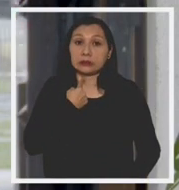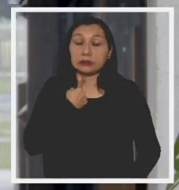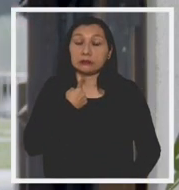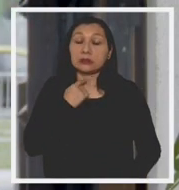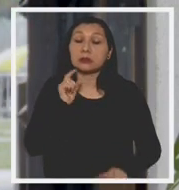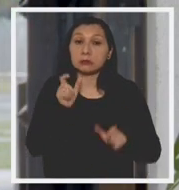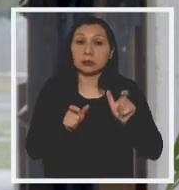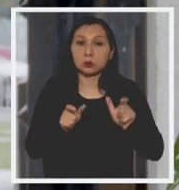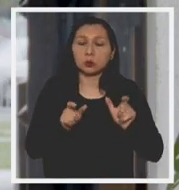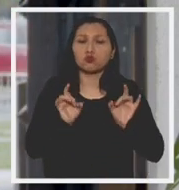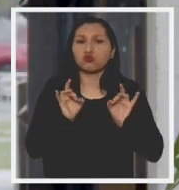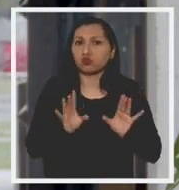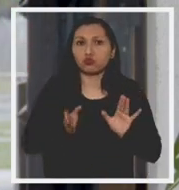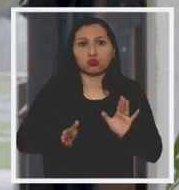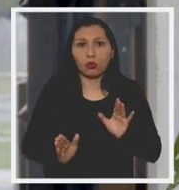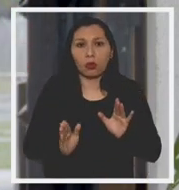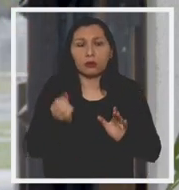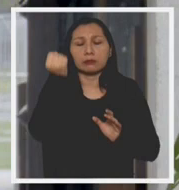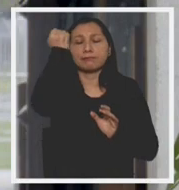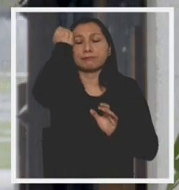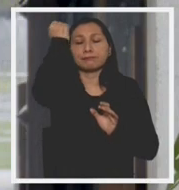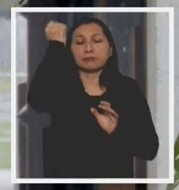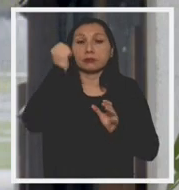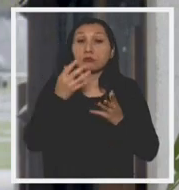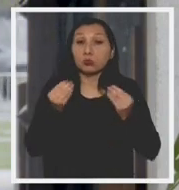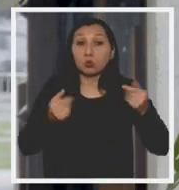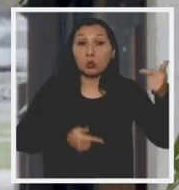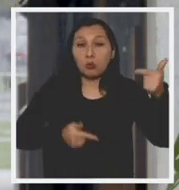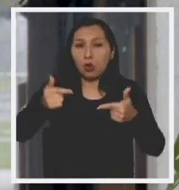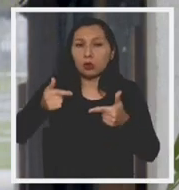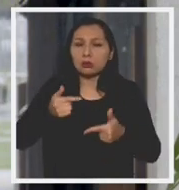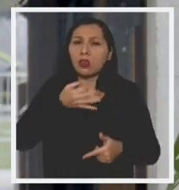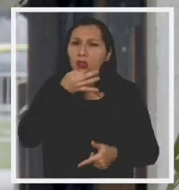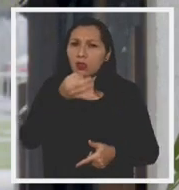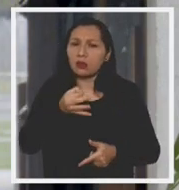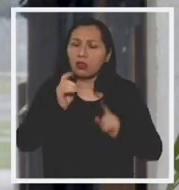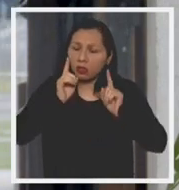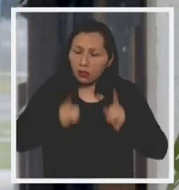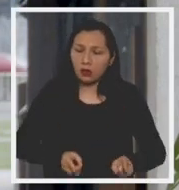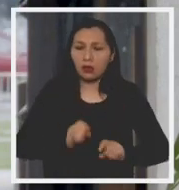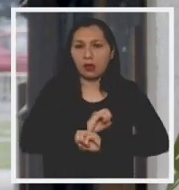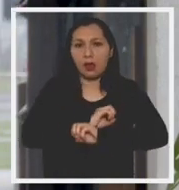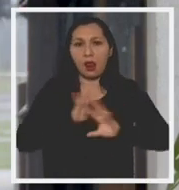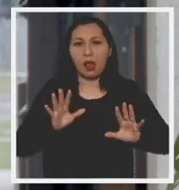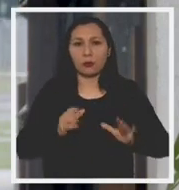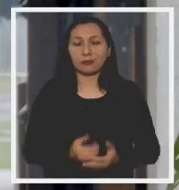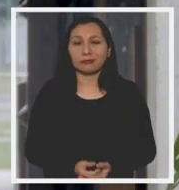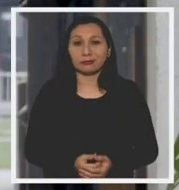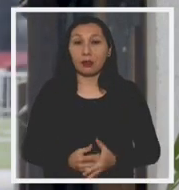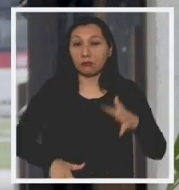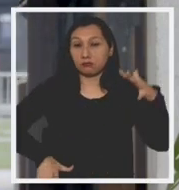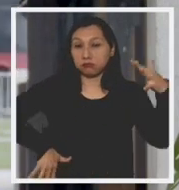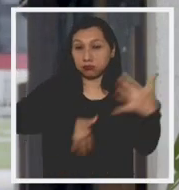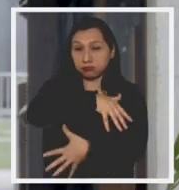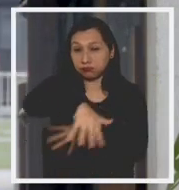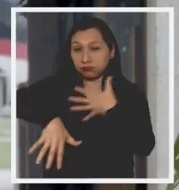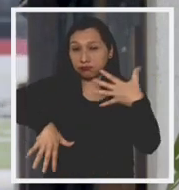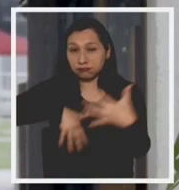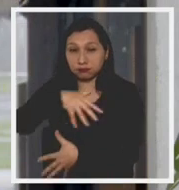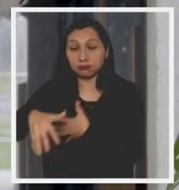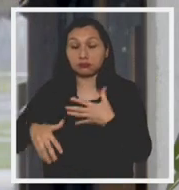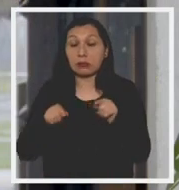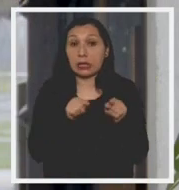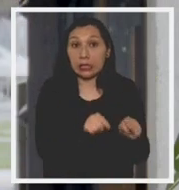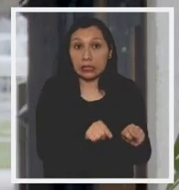secuelas. Y desde todas las posiciones políticas tenemos que decirlo con claridad. Esa violencia